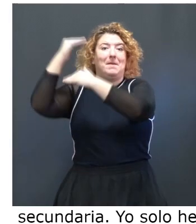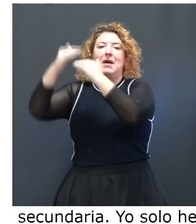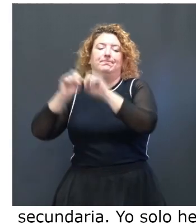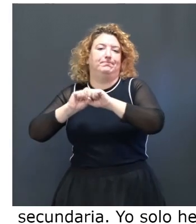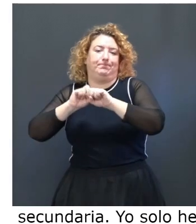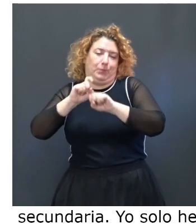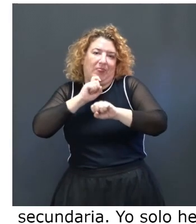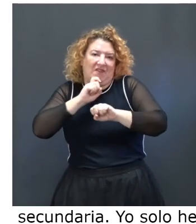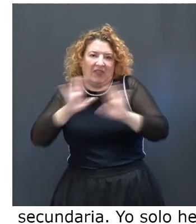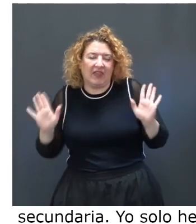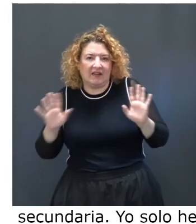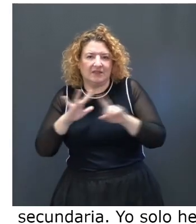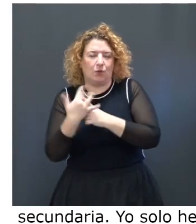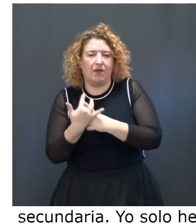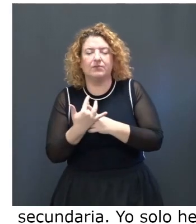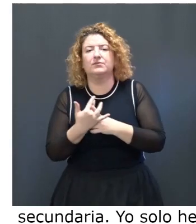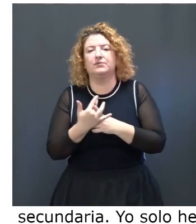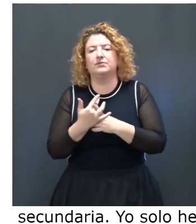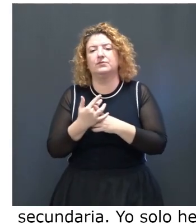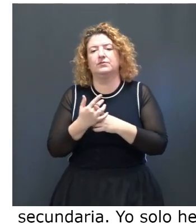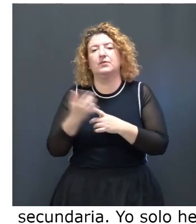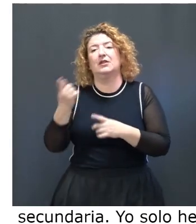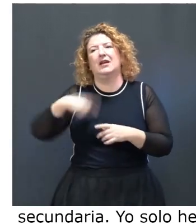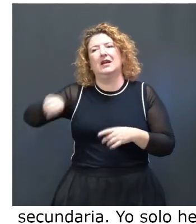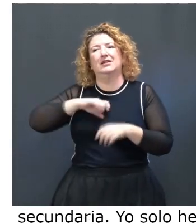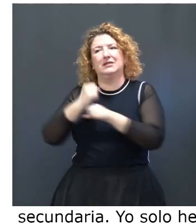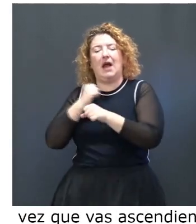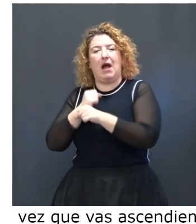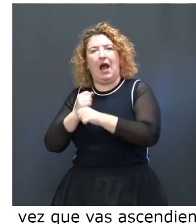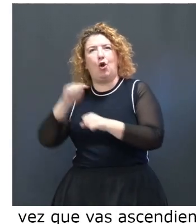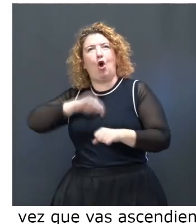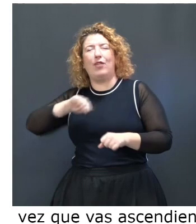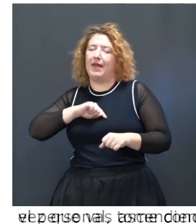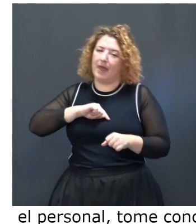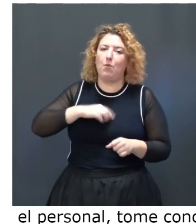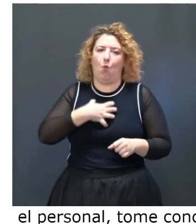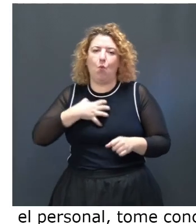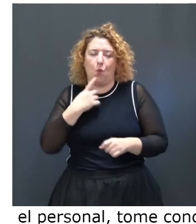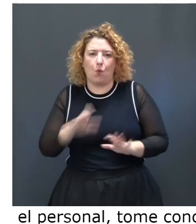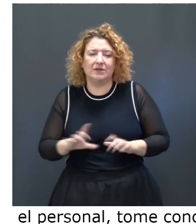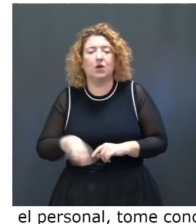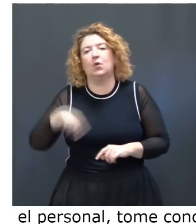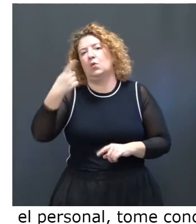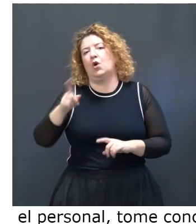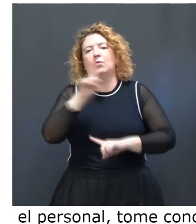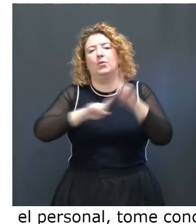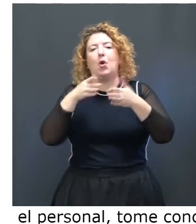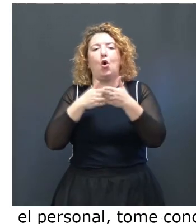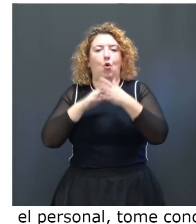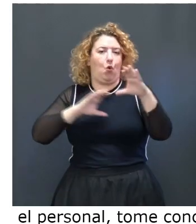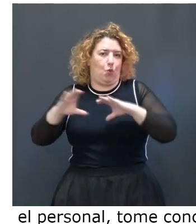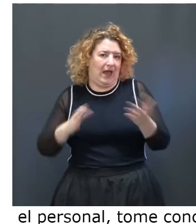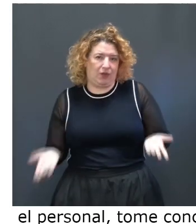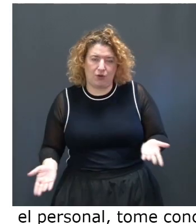población escolar, o sobre todo el personal, tome conciencia. Luego tenemos las barreras comunicativas, ¿no? Al